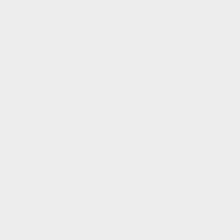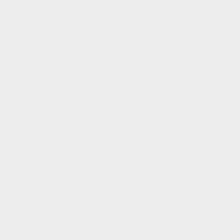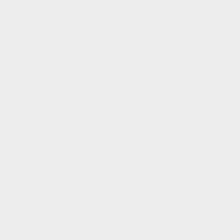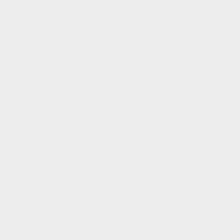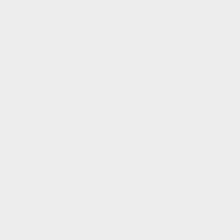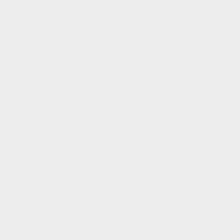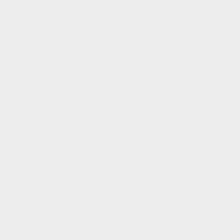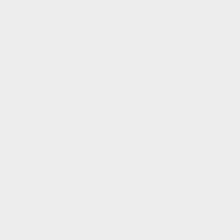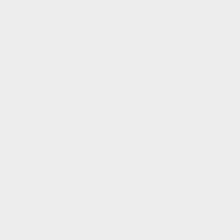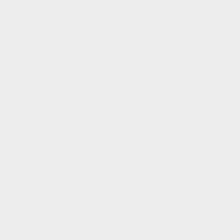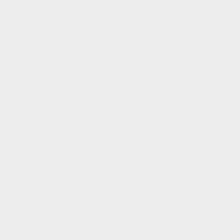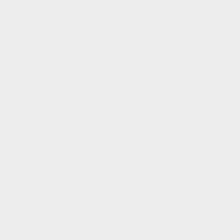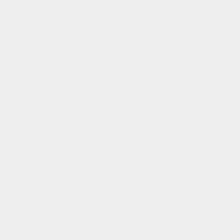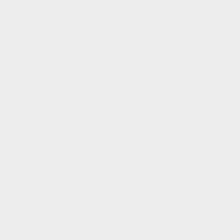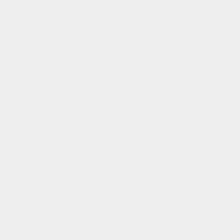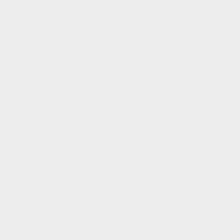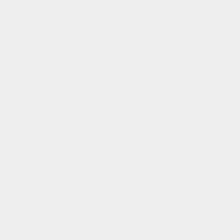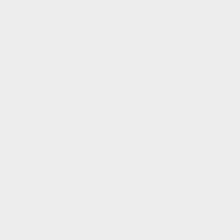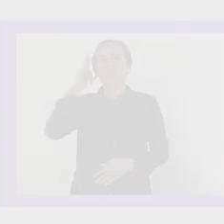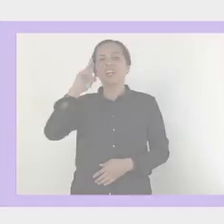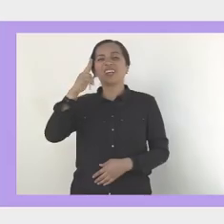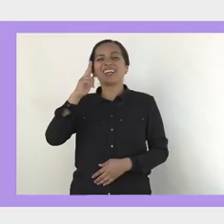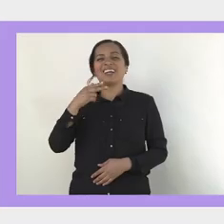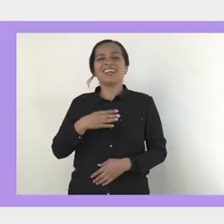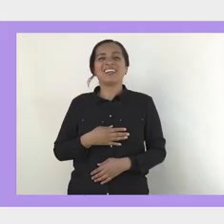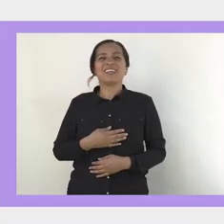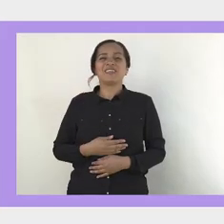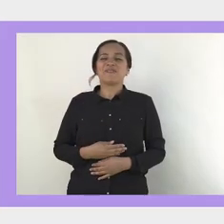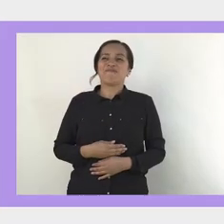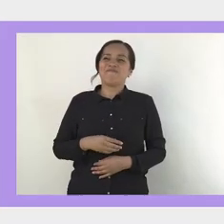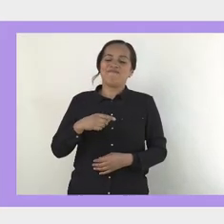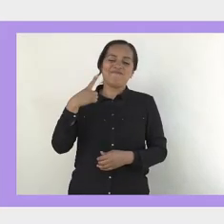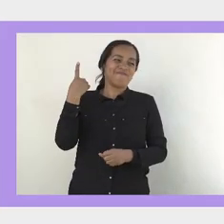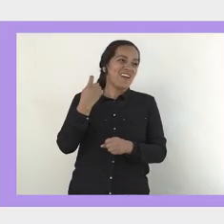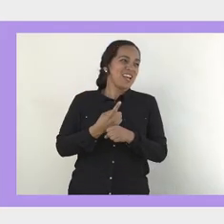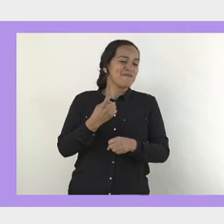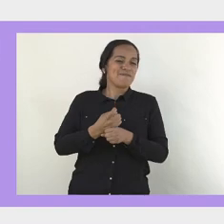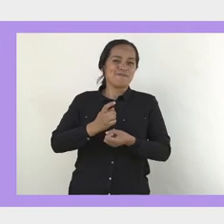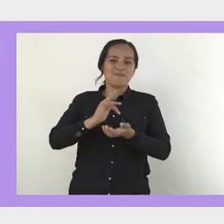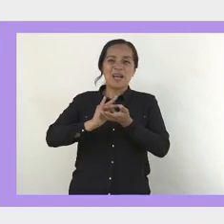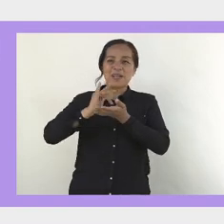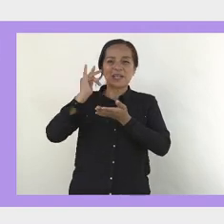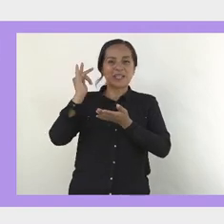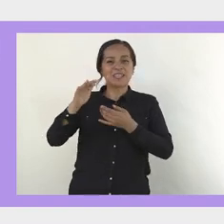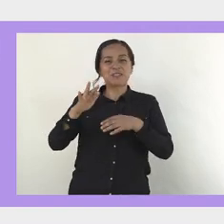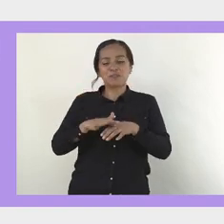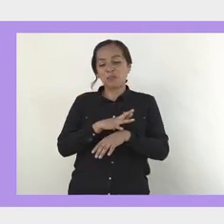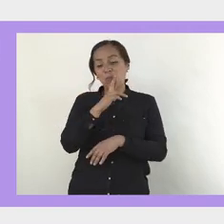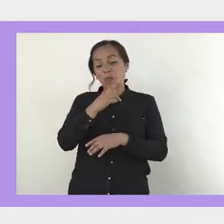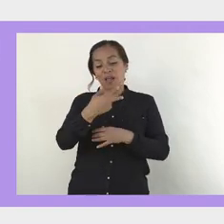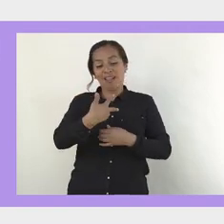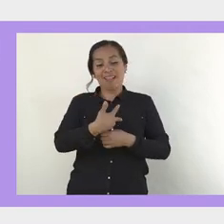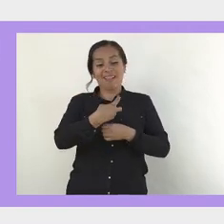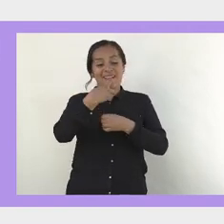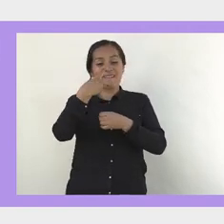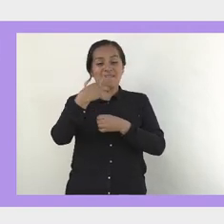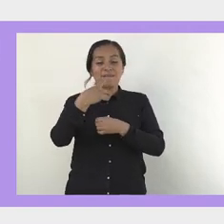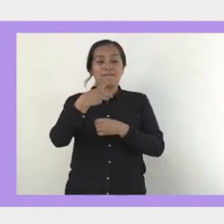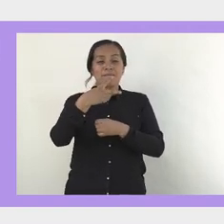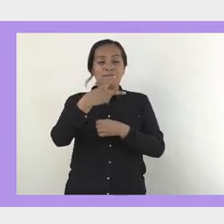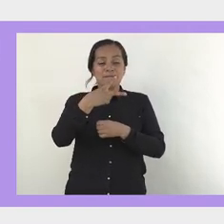Hola hola Bueno pues primero que nada Muchas gracias por por la invitación